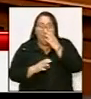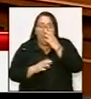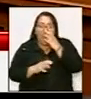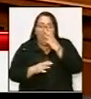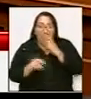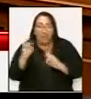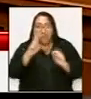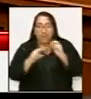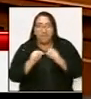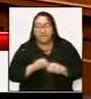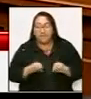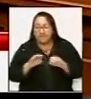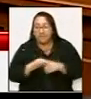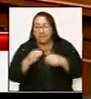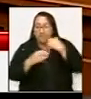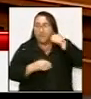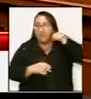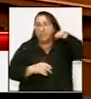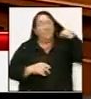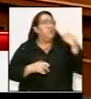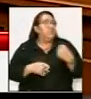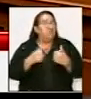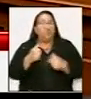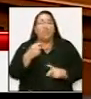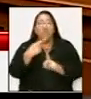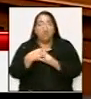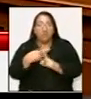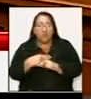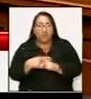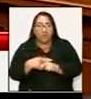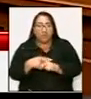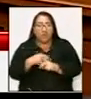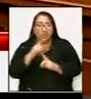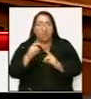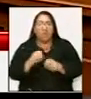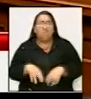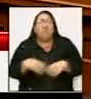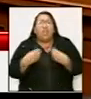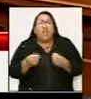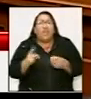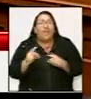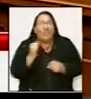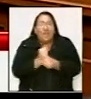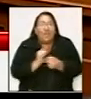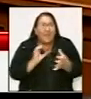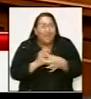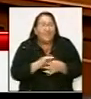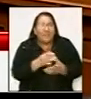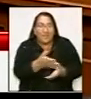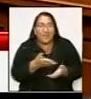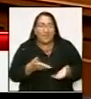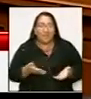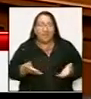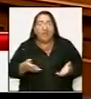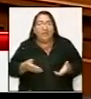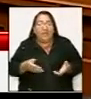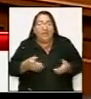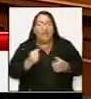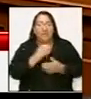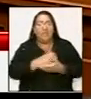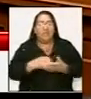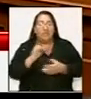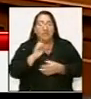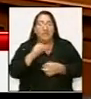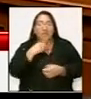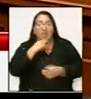evaluación, digamos, inicial muy positiva. Entonces, la pregunta es por qué, mientras con los centros de emergencia